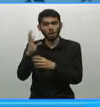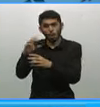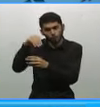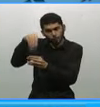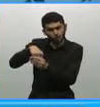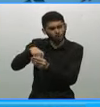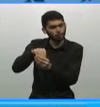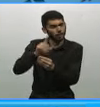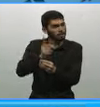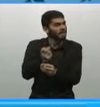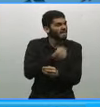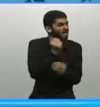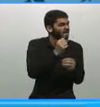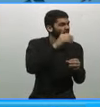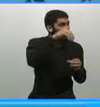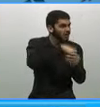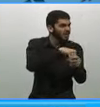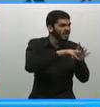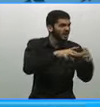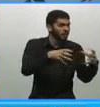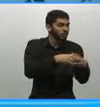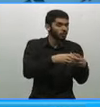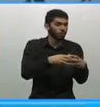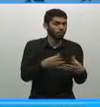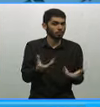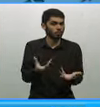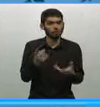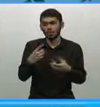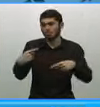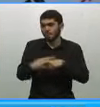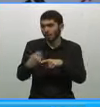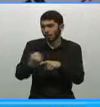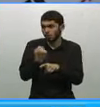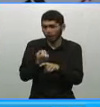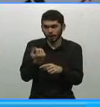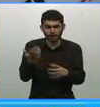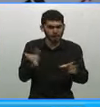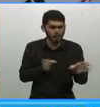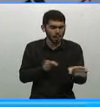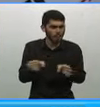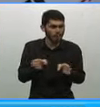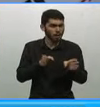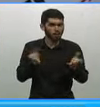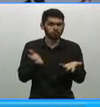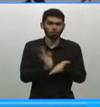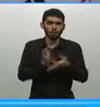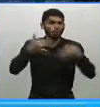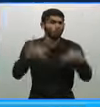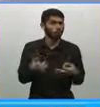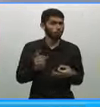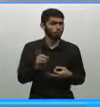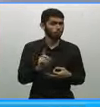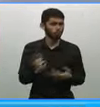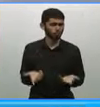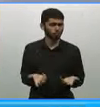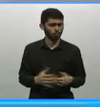y sobre todo entienden que quieren jugar los partidos decisivos. Y me parece muy injusto que alguno de ellos no lo puedan hacer.